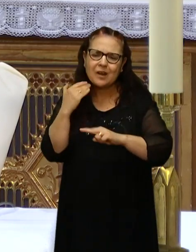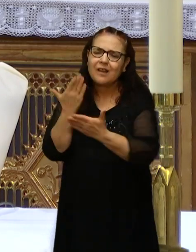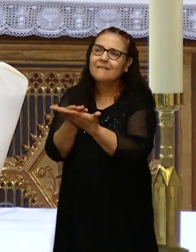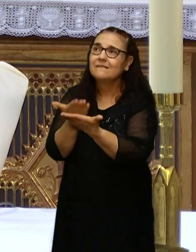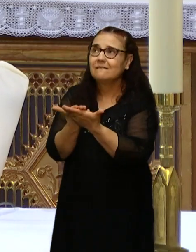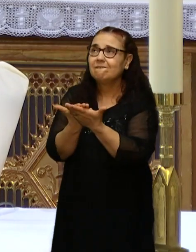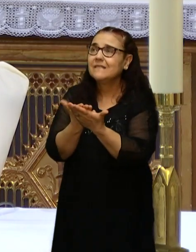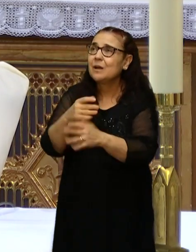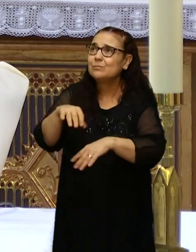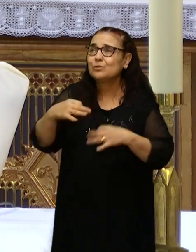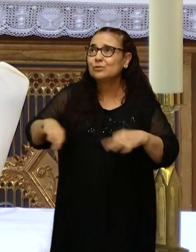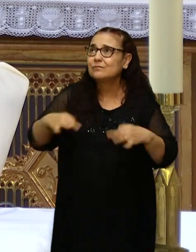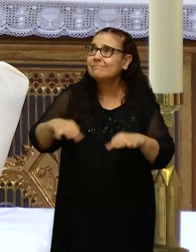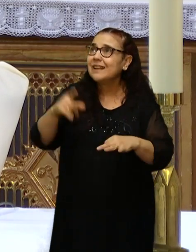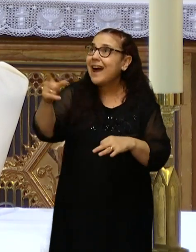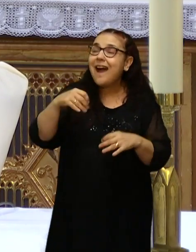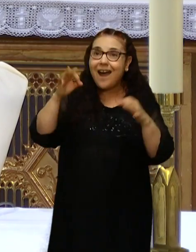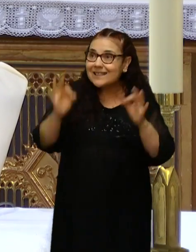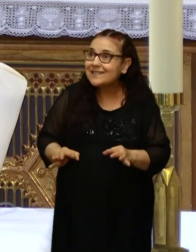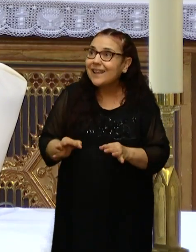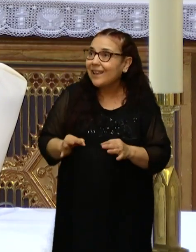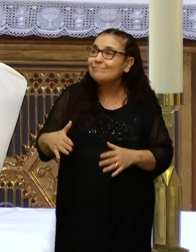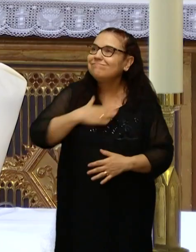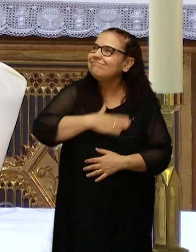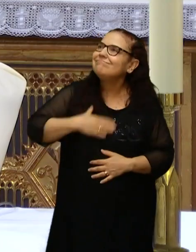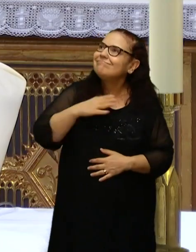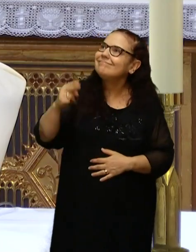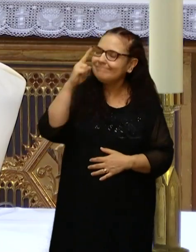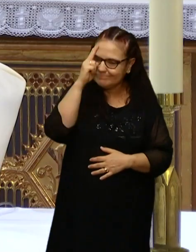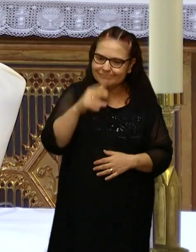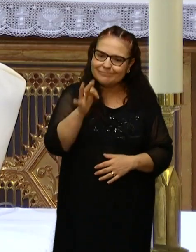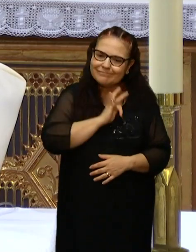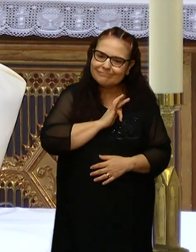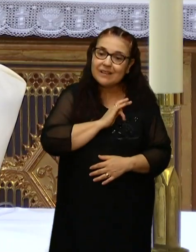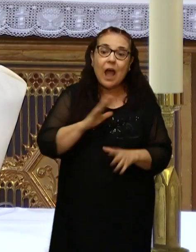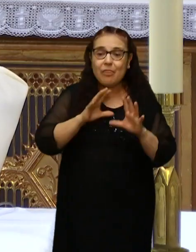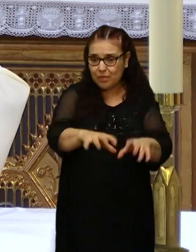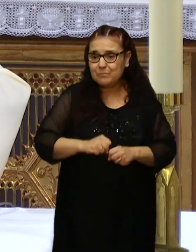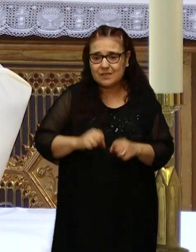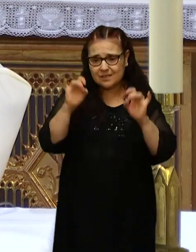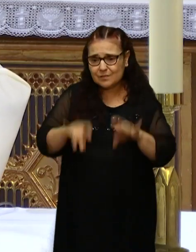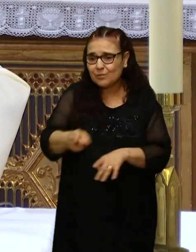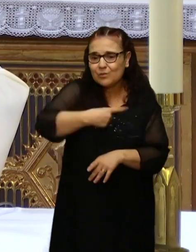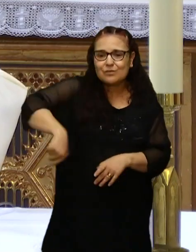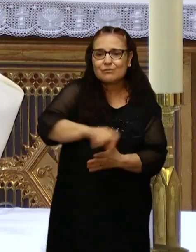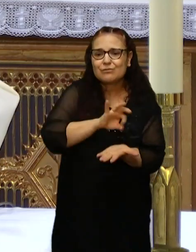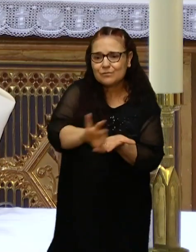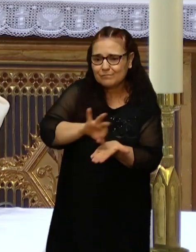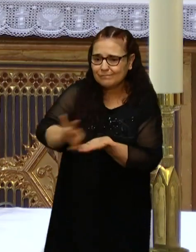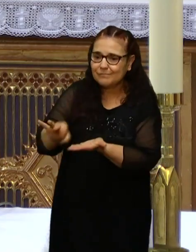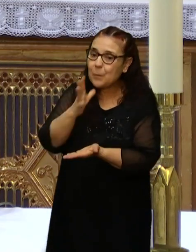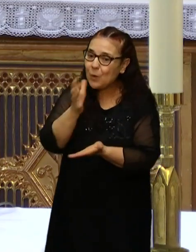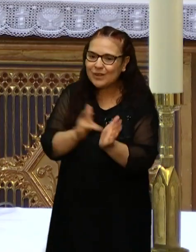humildemente que así como te agradaron sus méritos, aceptes de igual modo nuestro servicio.